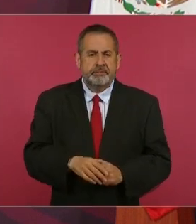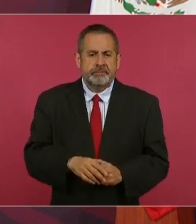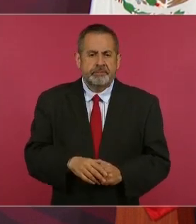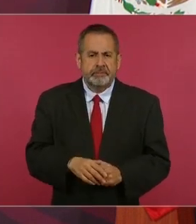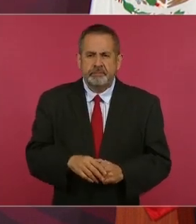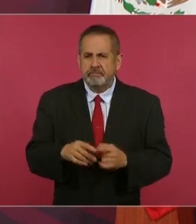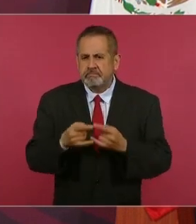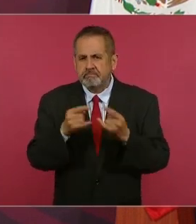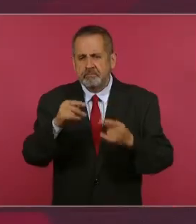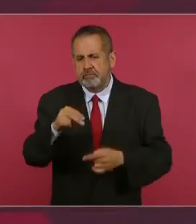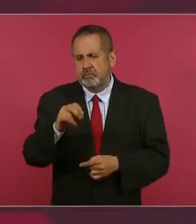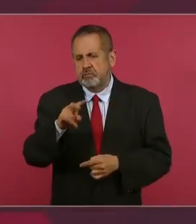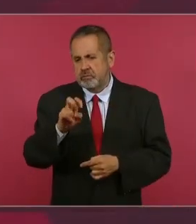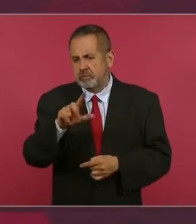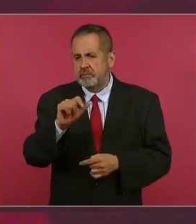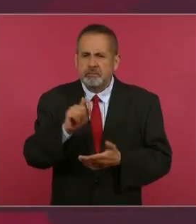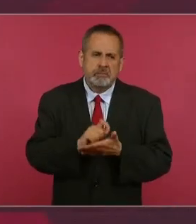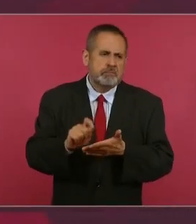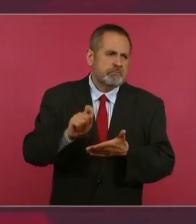novelista,